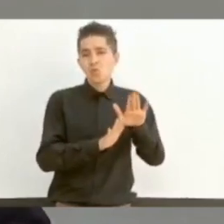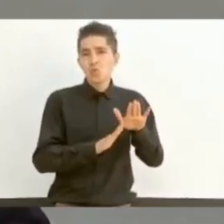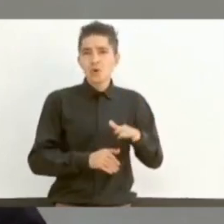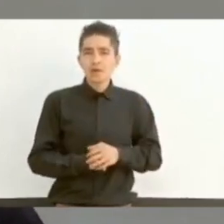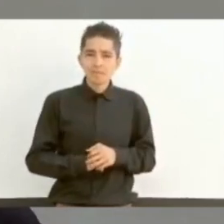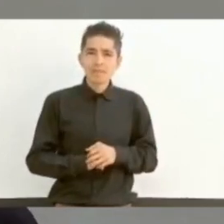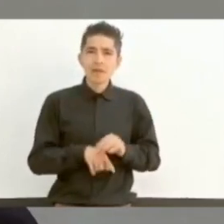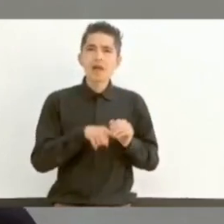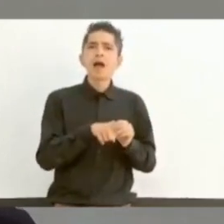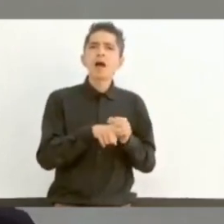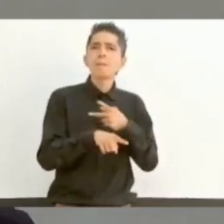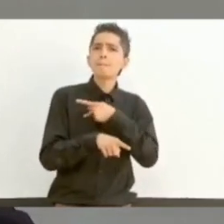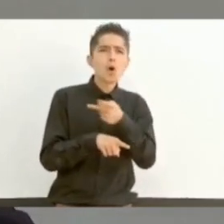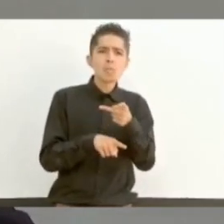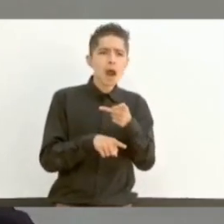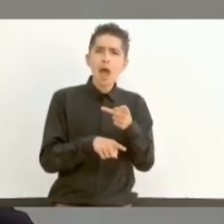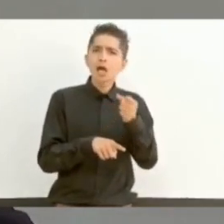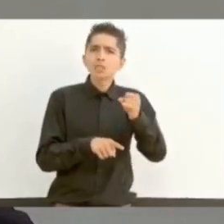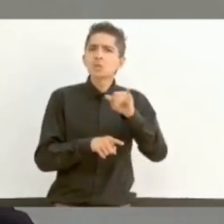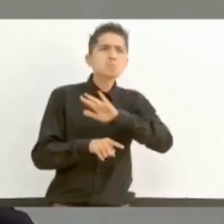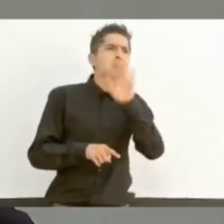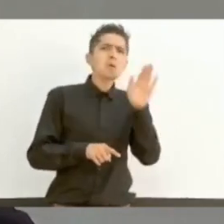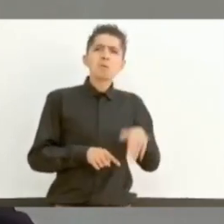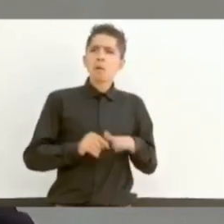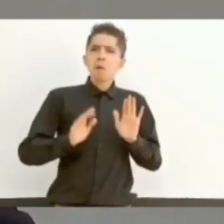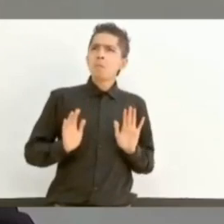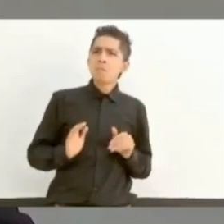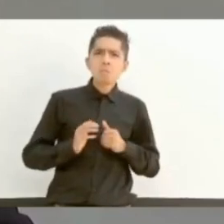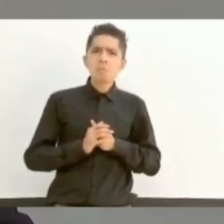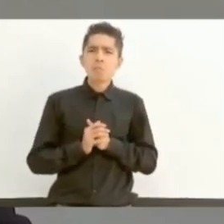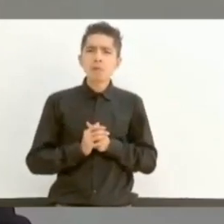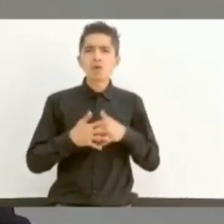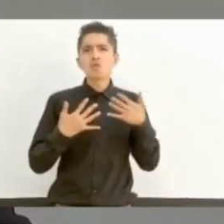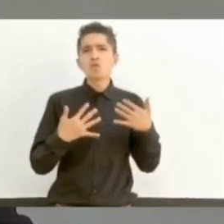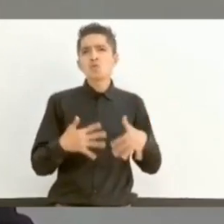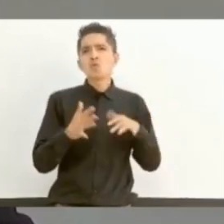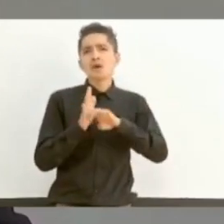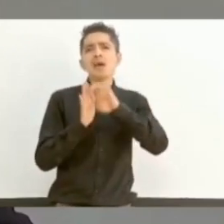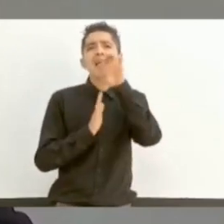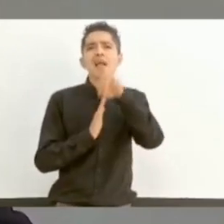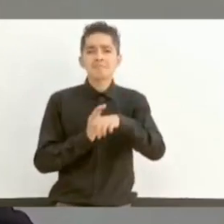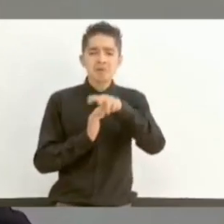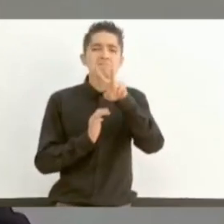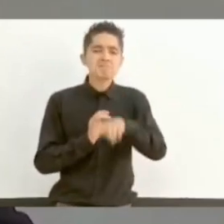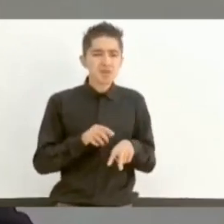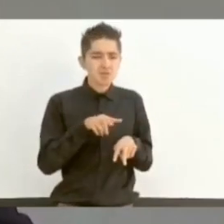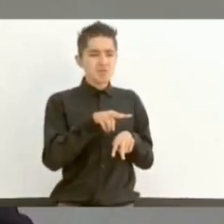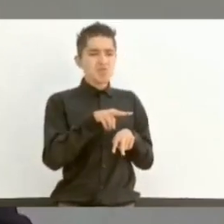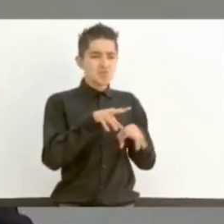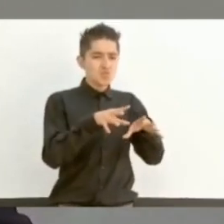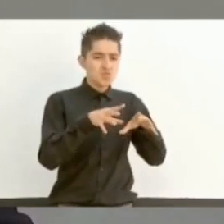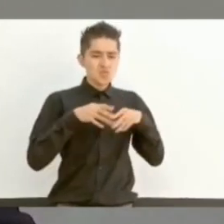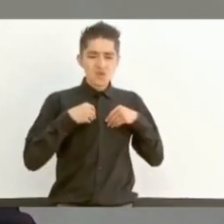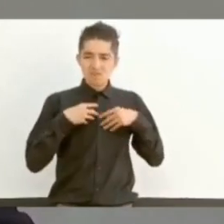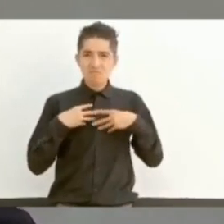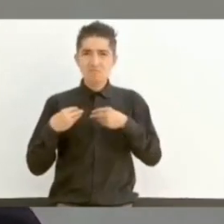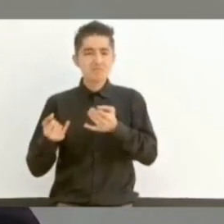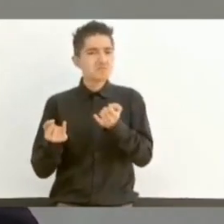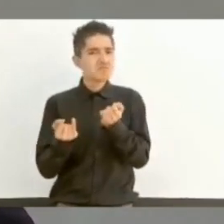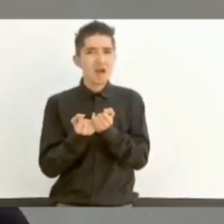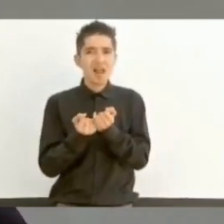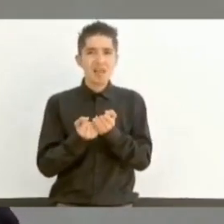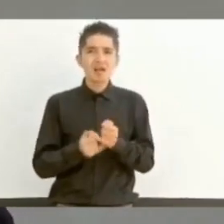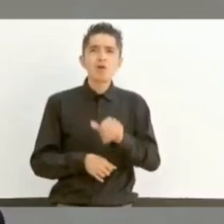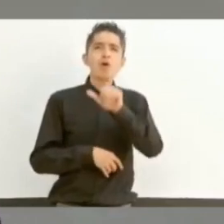Murió pobre. Fue un ejemplo a seguir. Y el